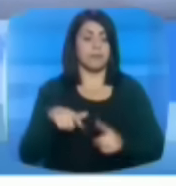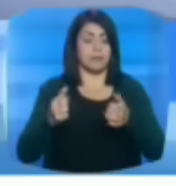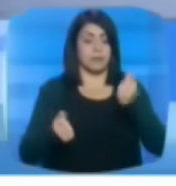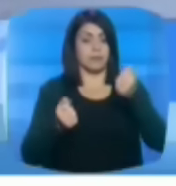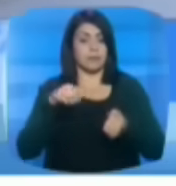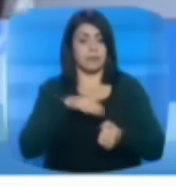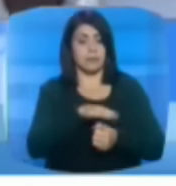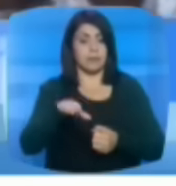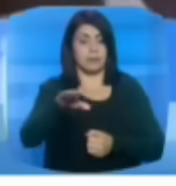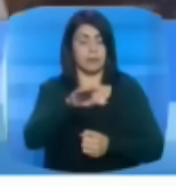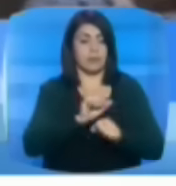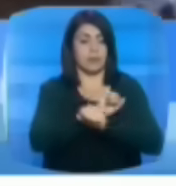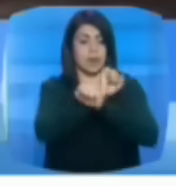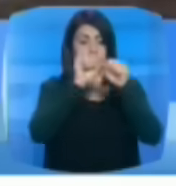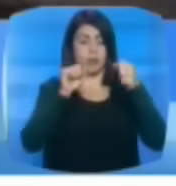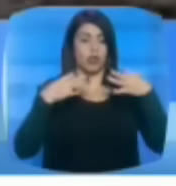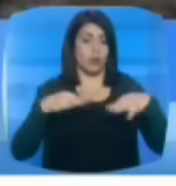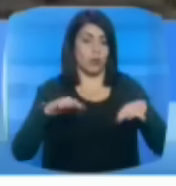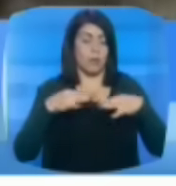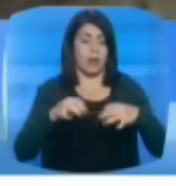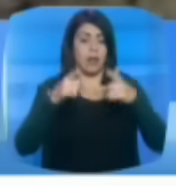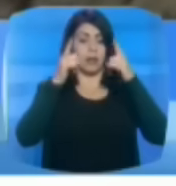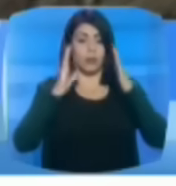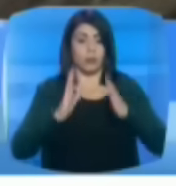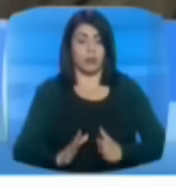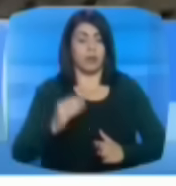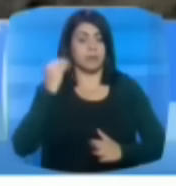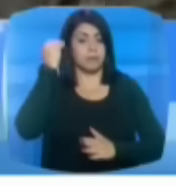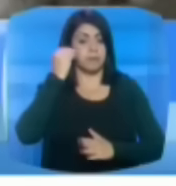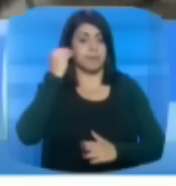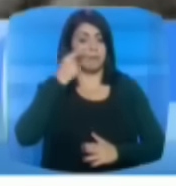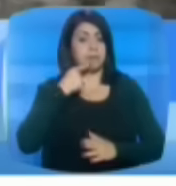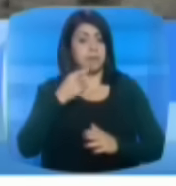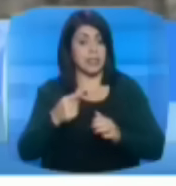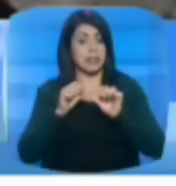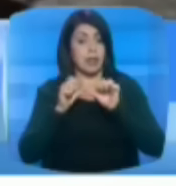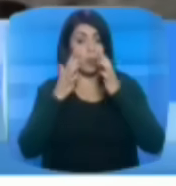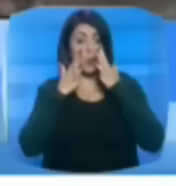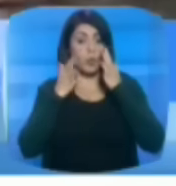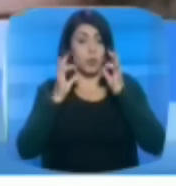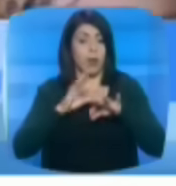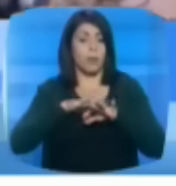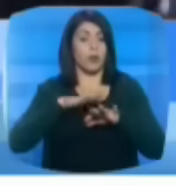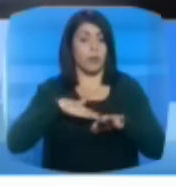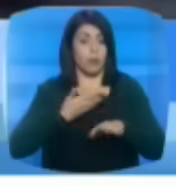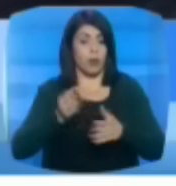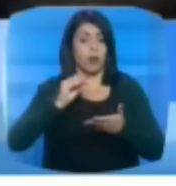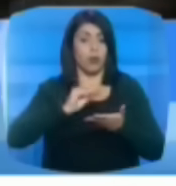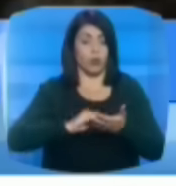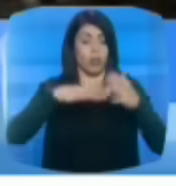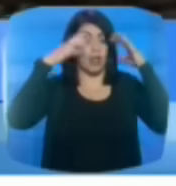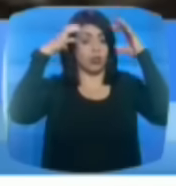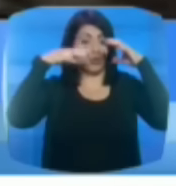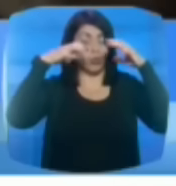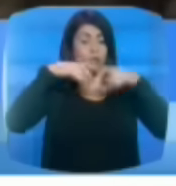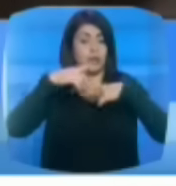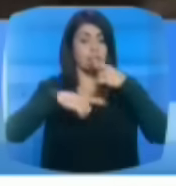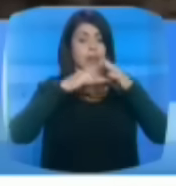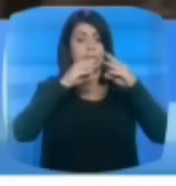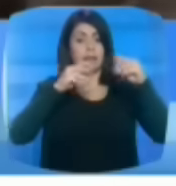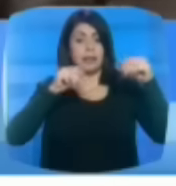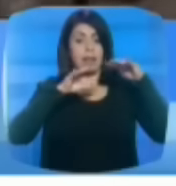ya para horas de esta mañana. Las autoridades instaron a la población a permanecer alerta ante posibles nuevas lluvias y